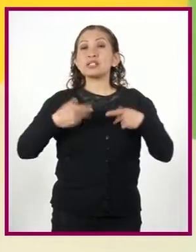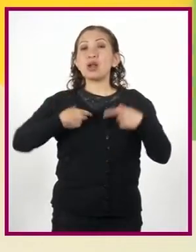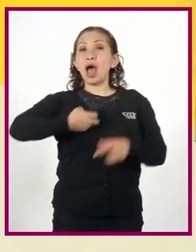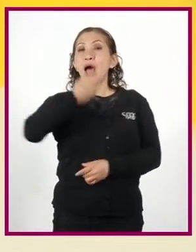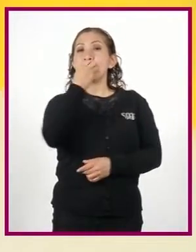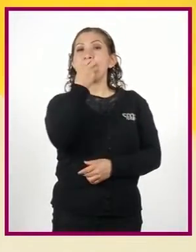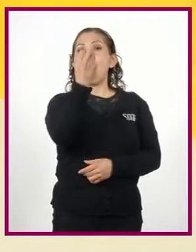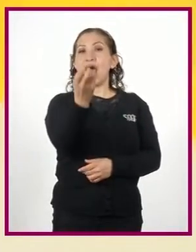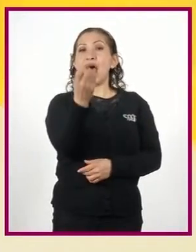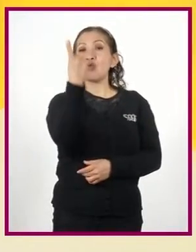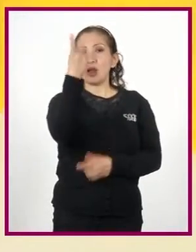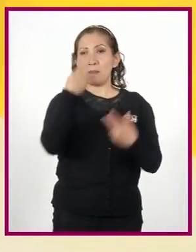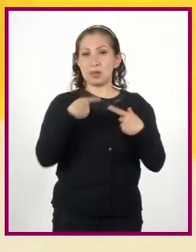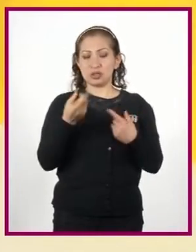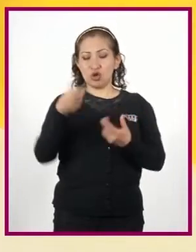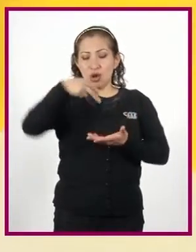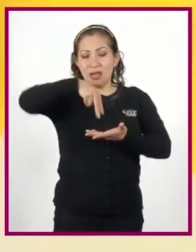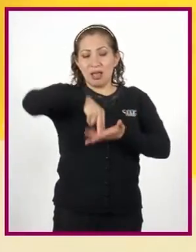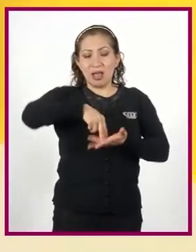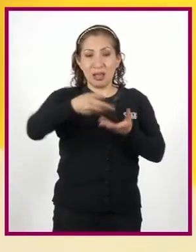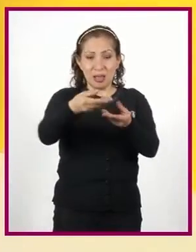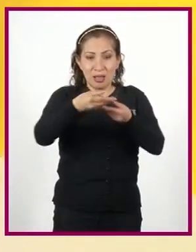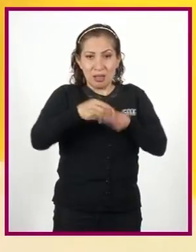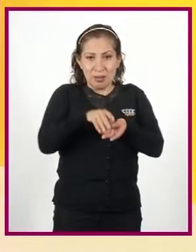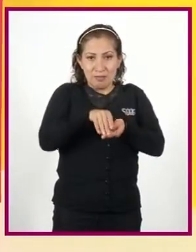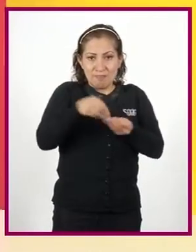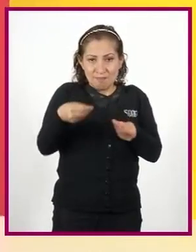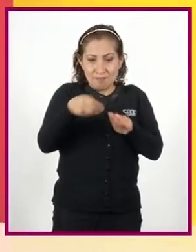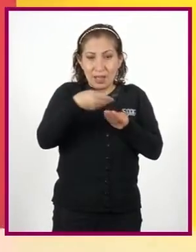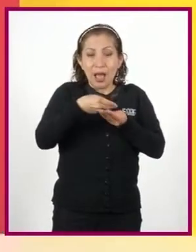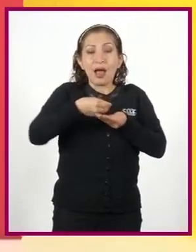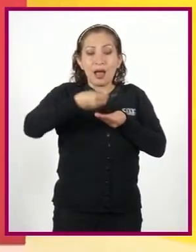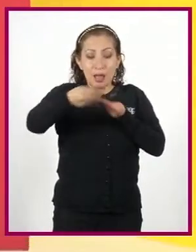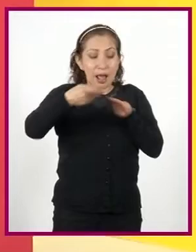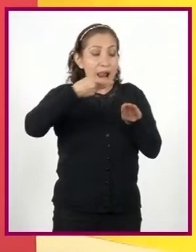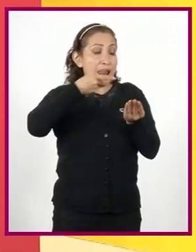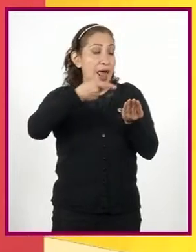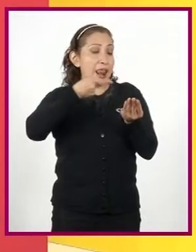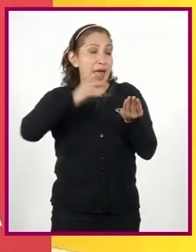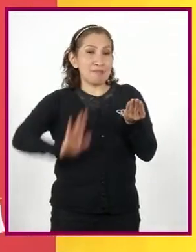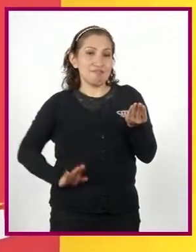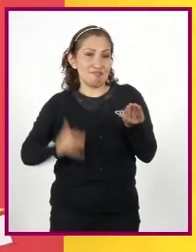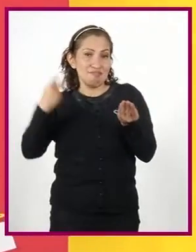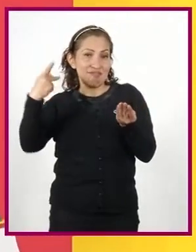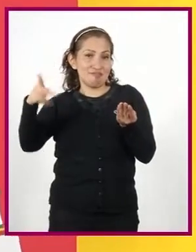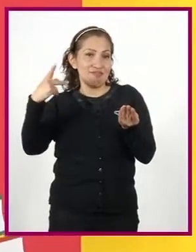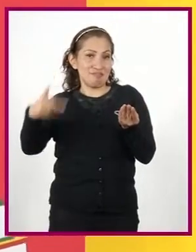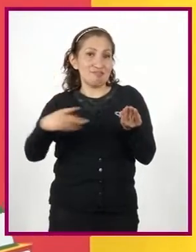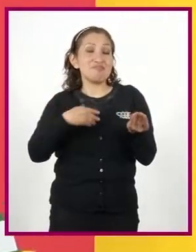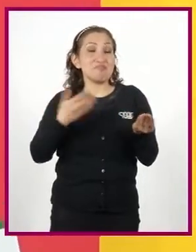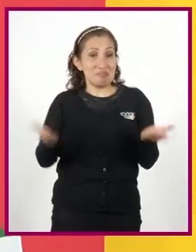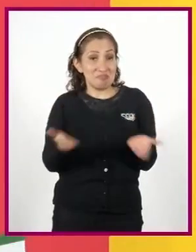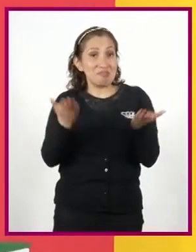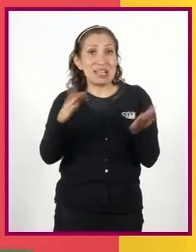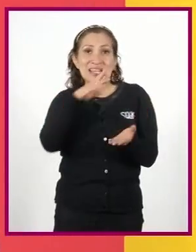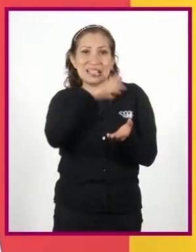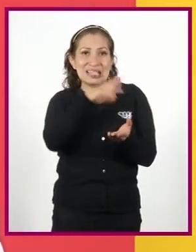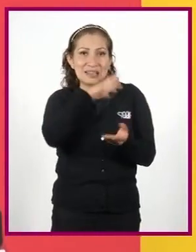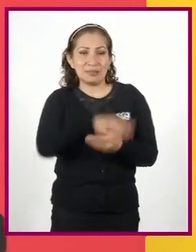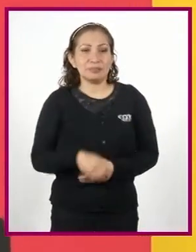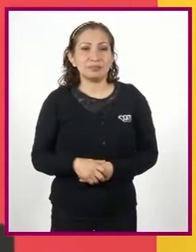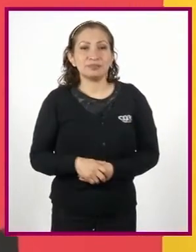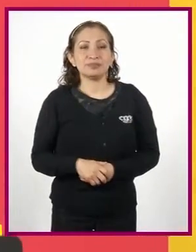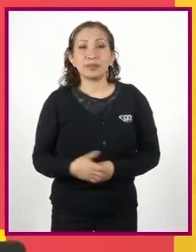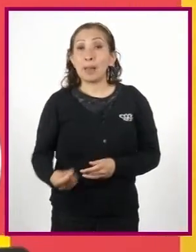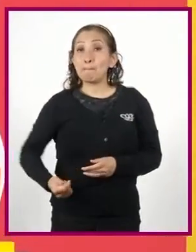es decir, una persona que toma las cartas y las canta, con estilo propio, dinámico y rápido.